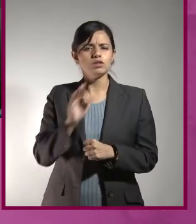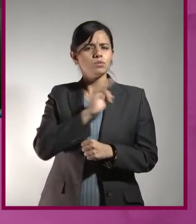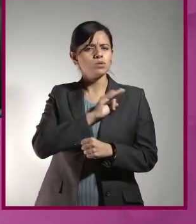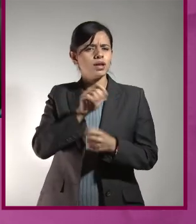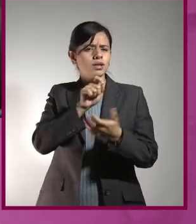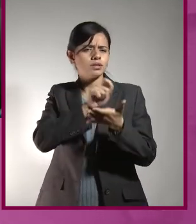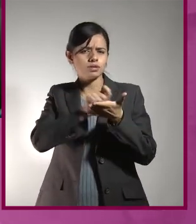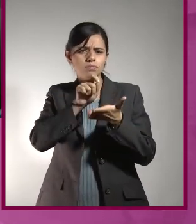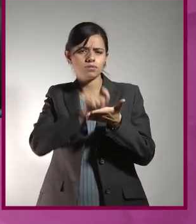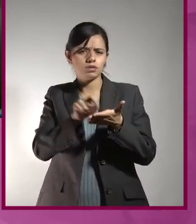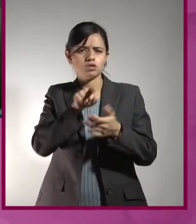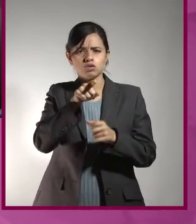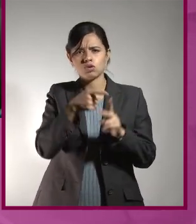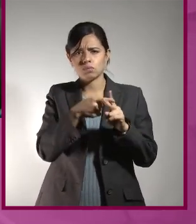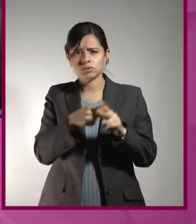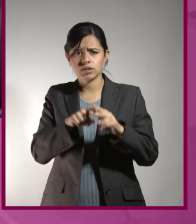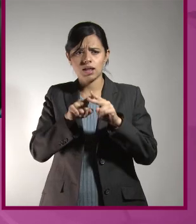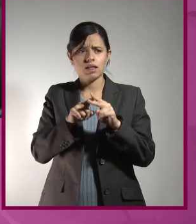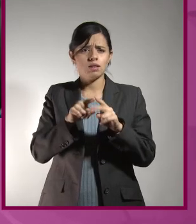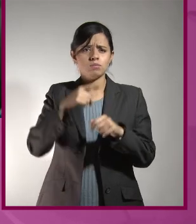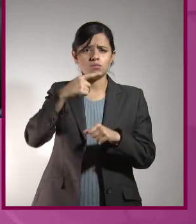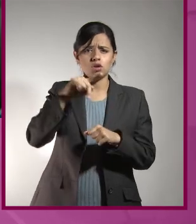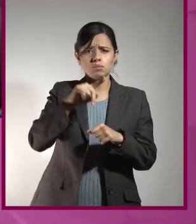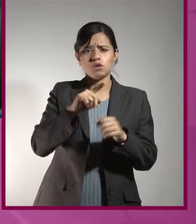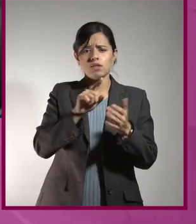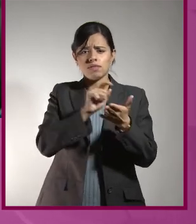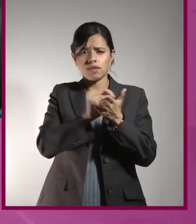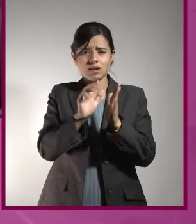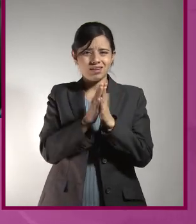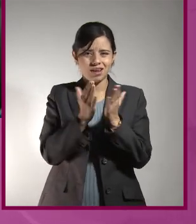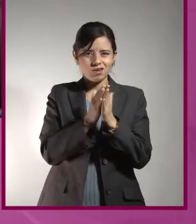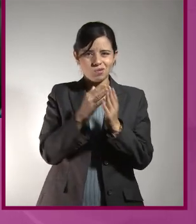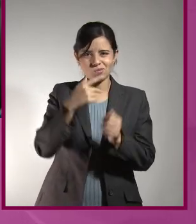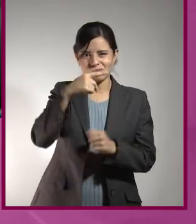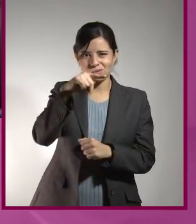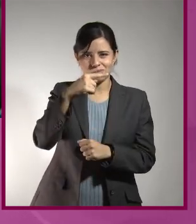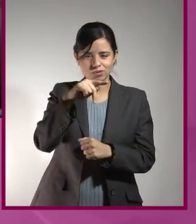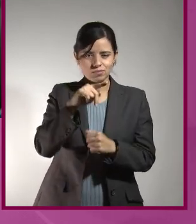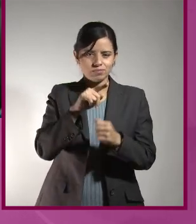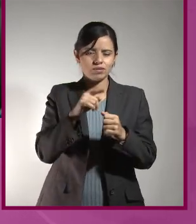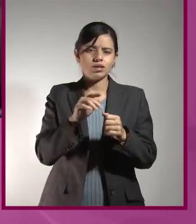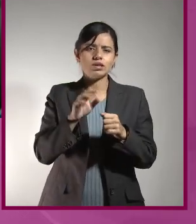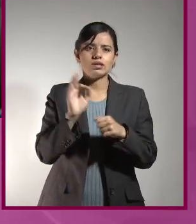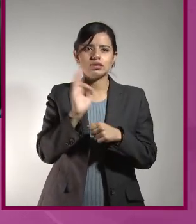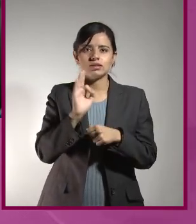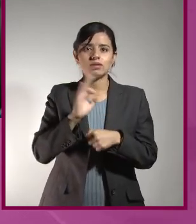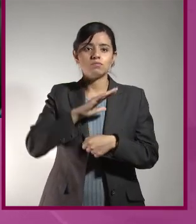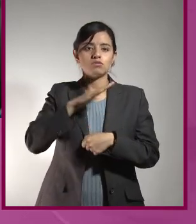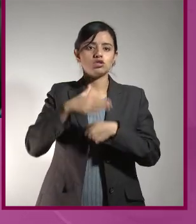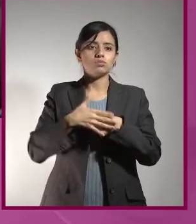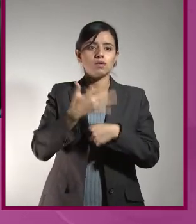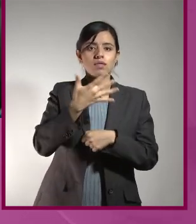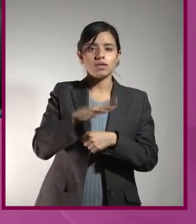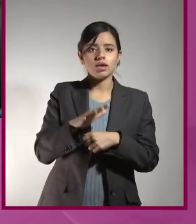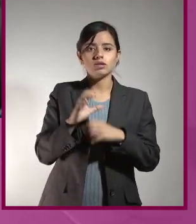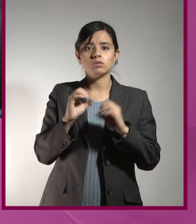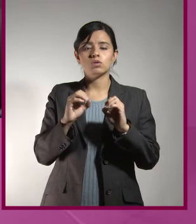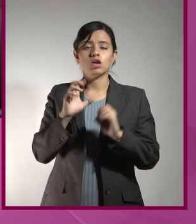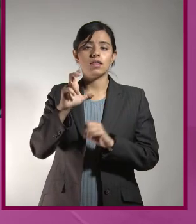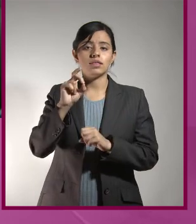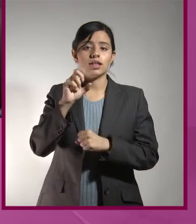Puedes escribir o empezar a escribir un diario personal y así dentro de 10 o 30